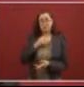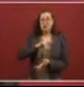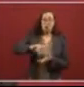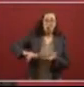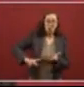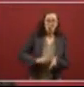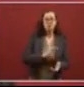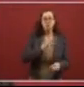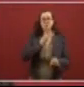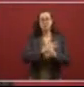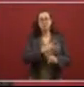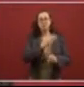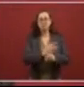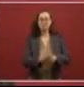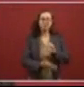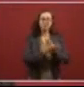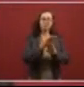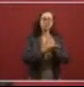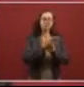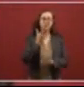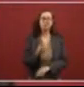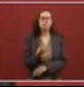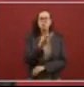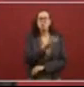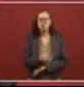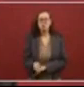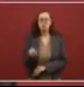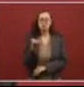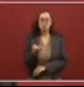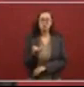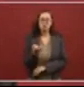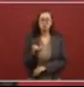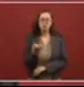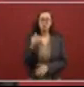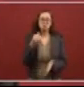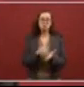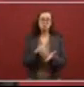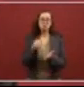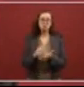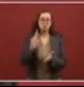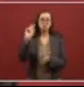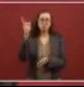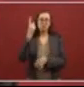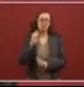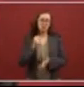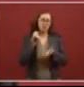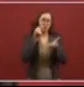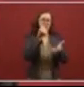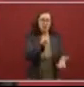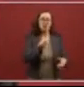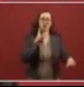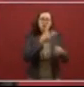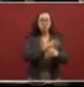y se destinan otros 400 millones de dólares más. El caso